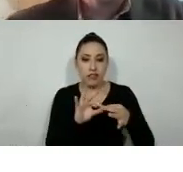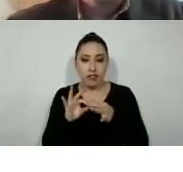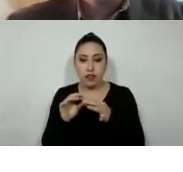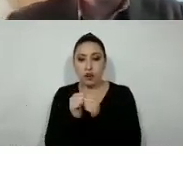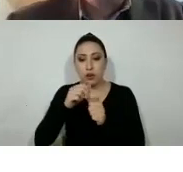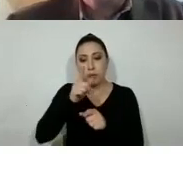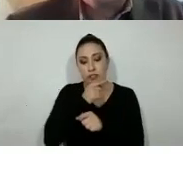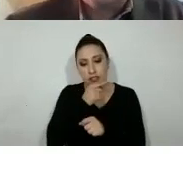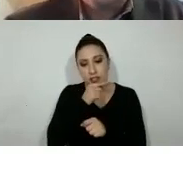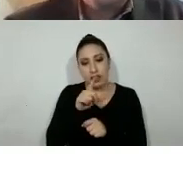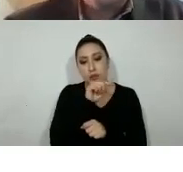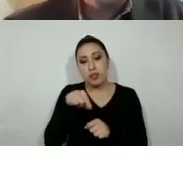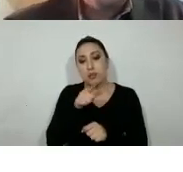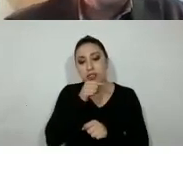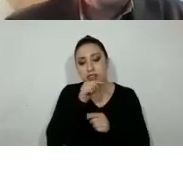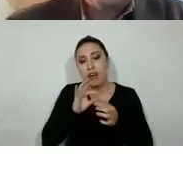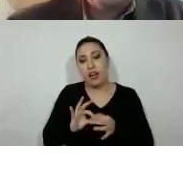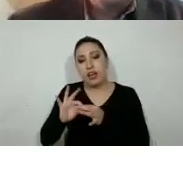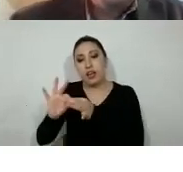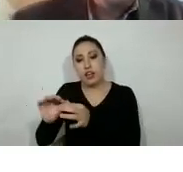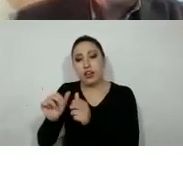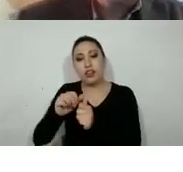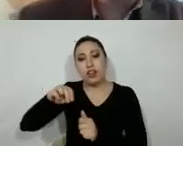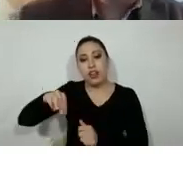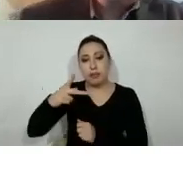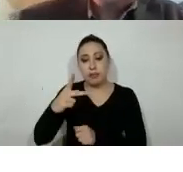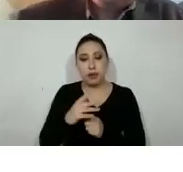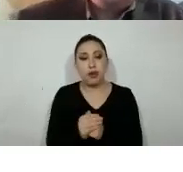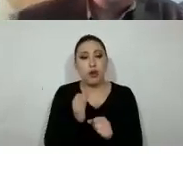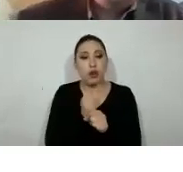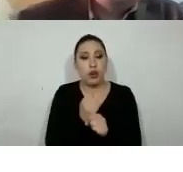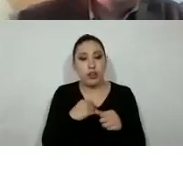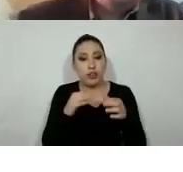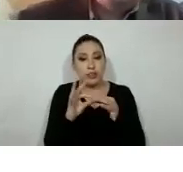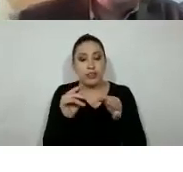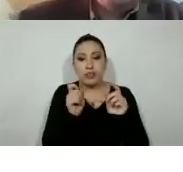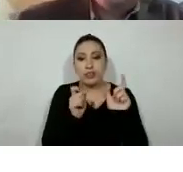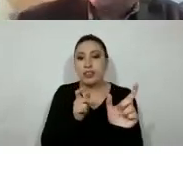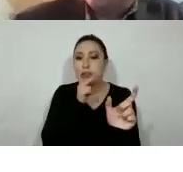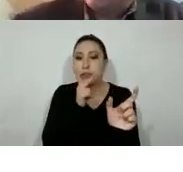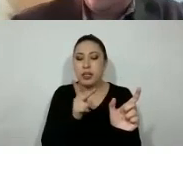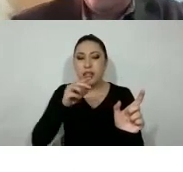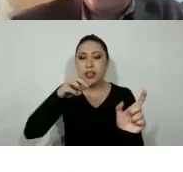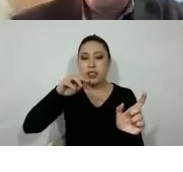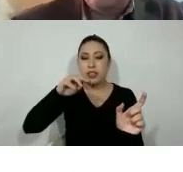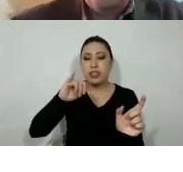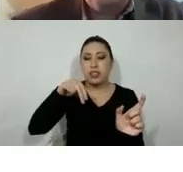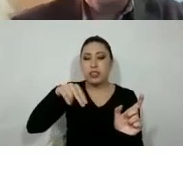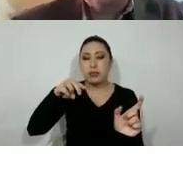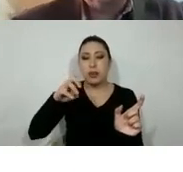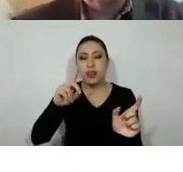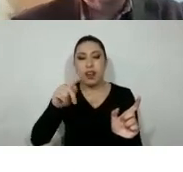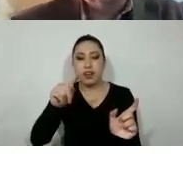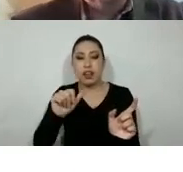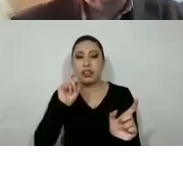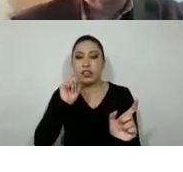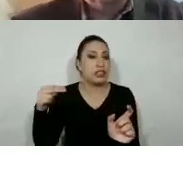Público. Pero quiero hacer énfasis en que dice de manera inmediata, ¿no? Lo que señala la norma, pues,